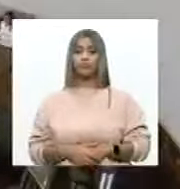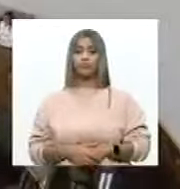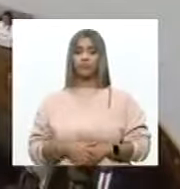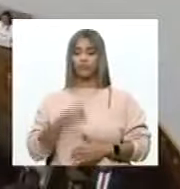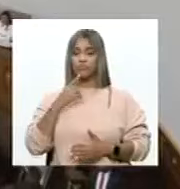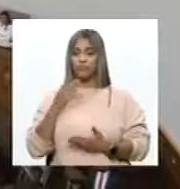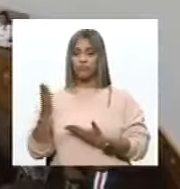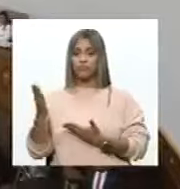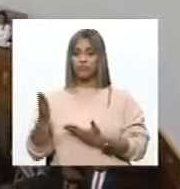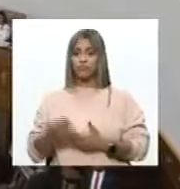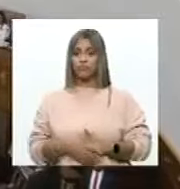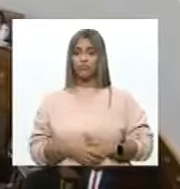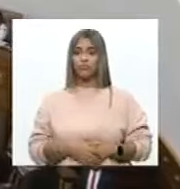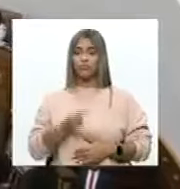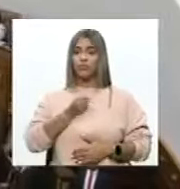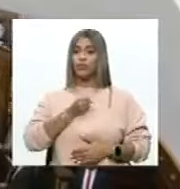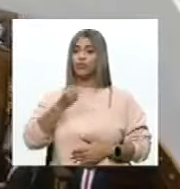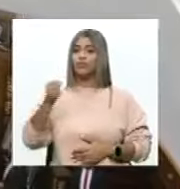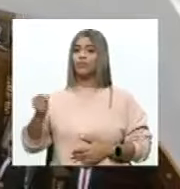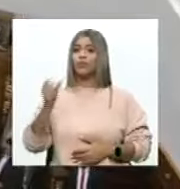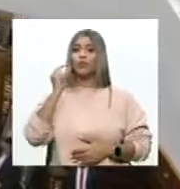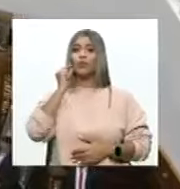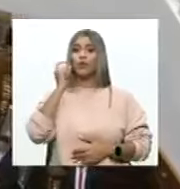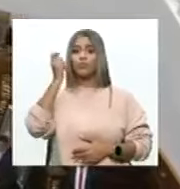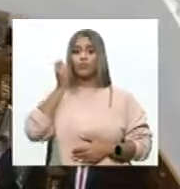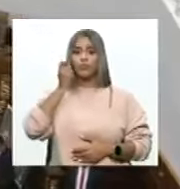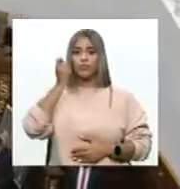Adelante. Micrófono para la diputada, por favor.